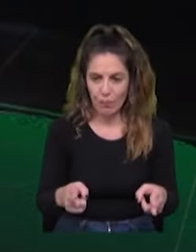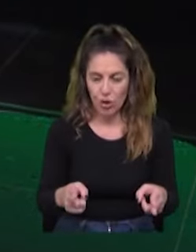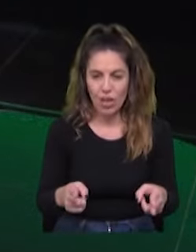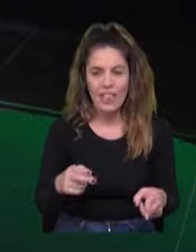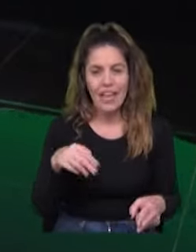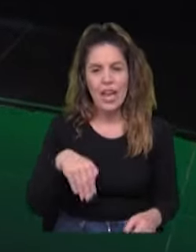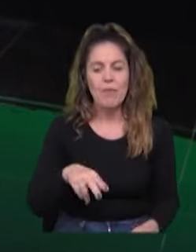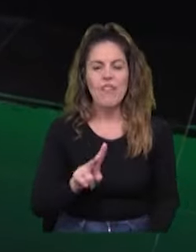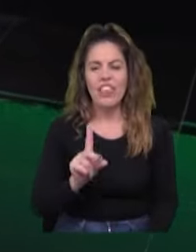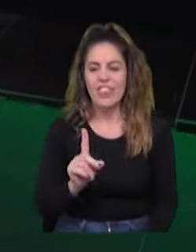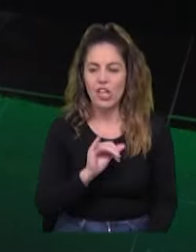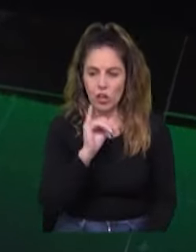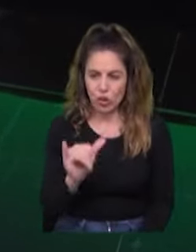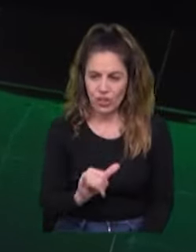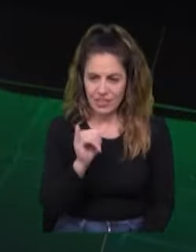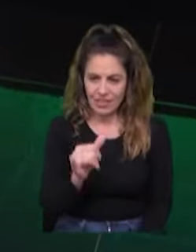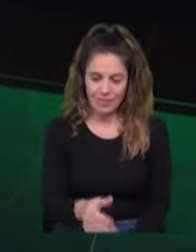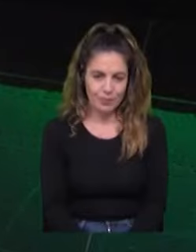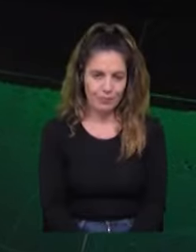de mbd noticias